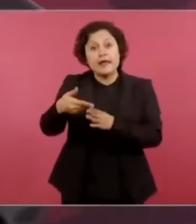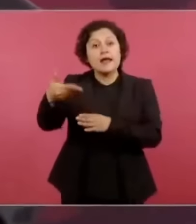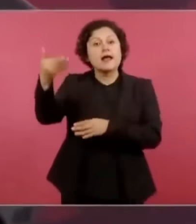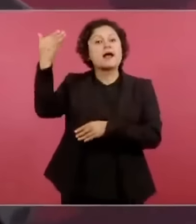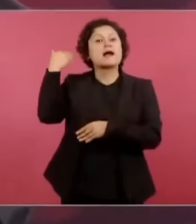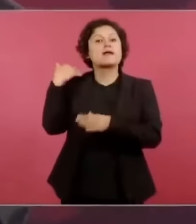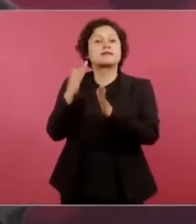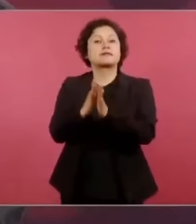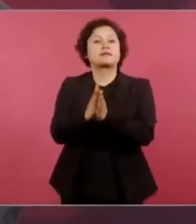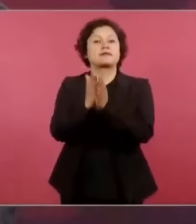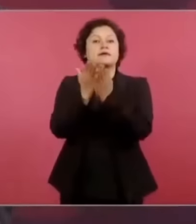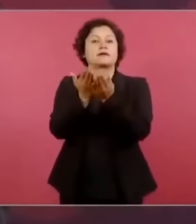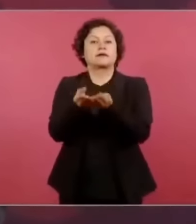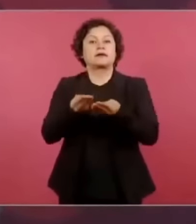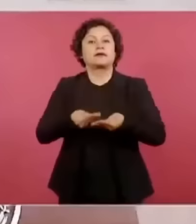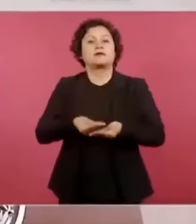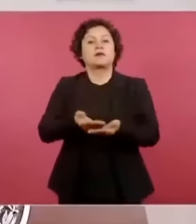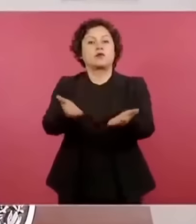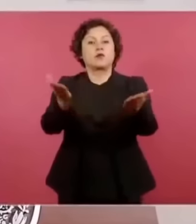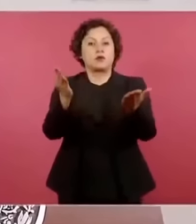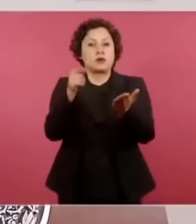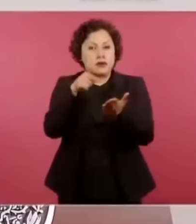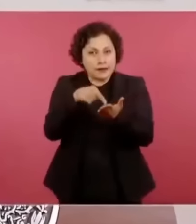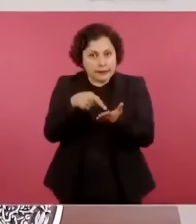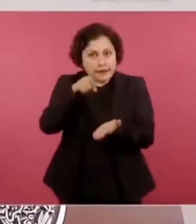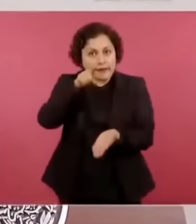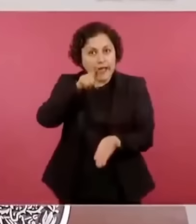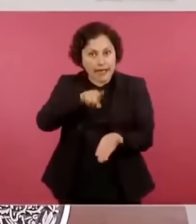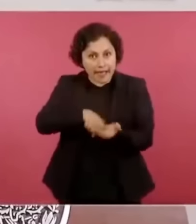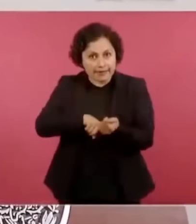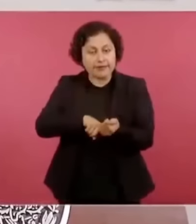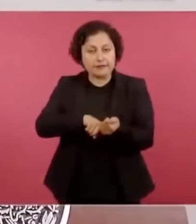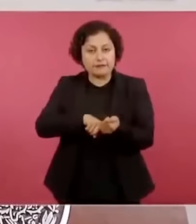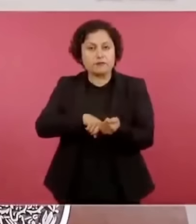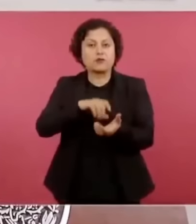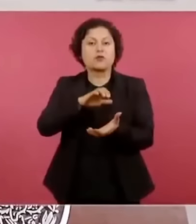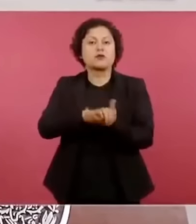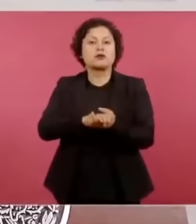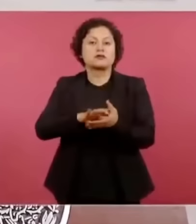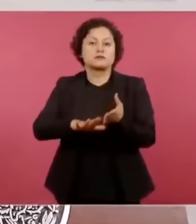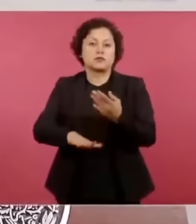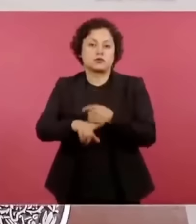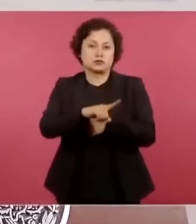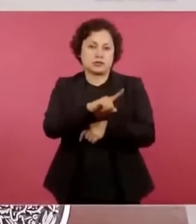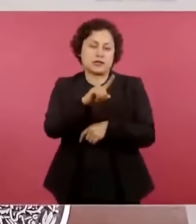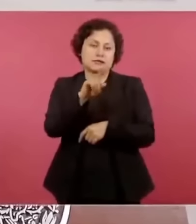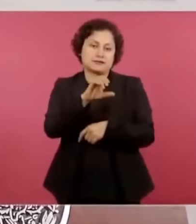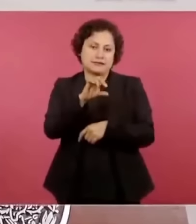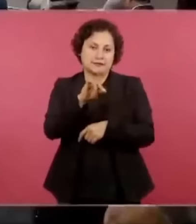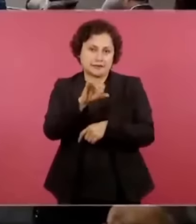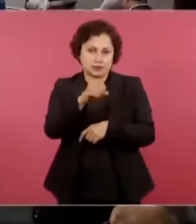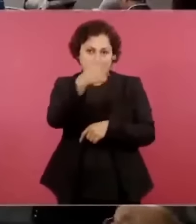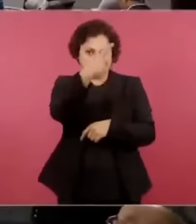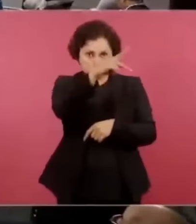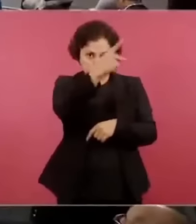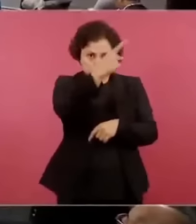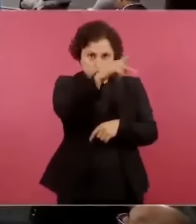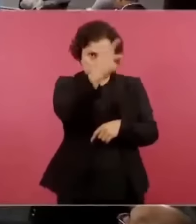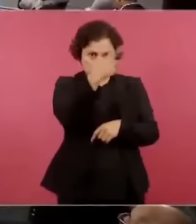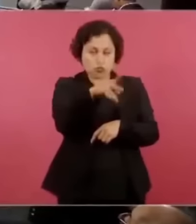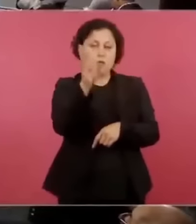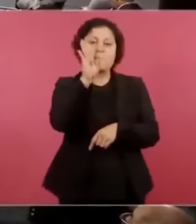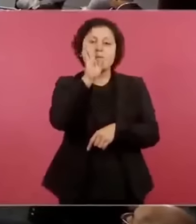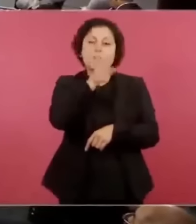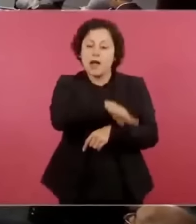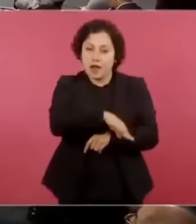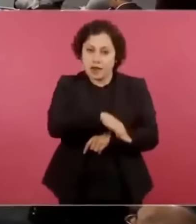donde hablaban mal de la señora de Zedillo. De Zedillo, sí. Sí, ya lo leíste, ¿no? Ya lo leí, ¿sí? Y